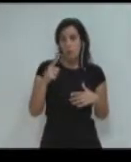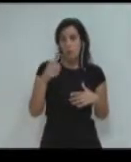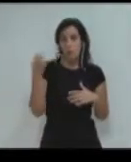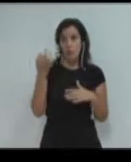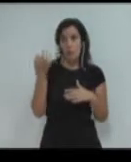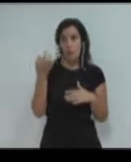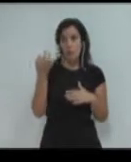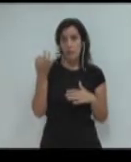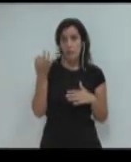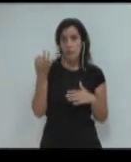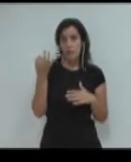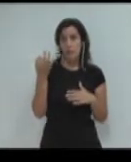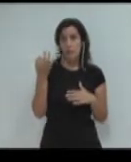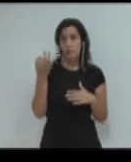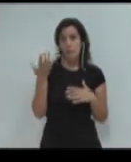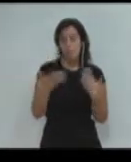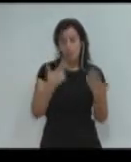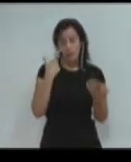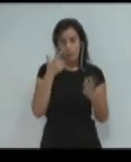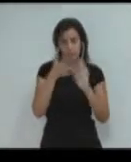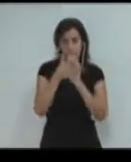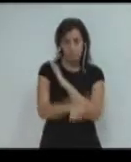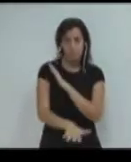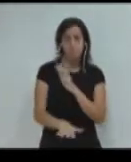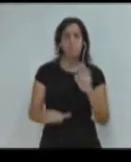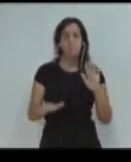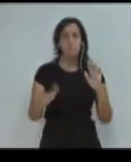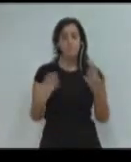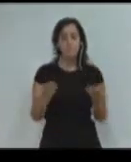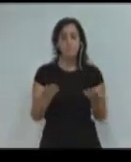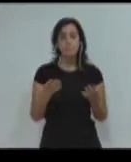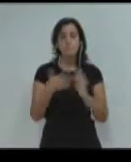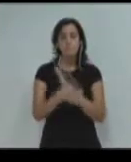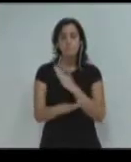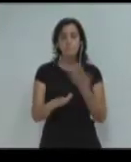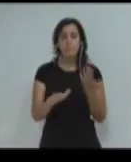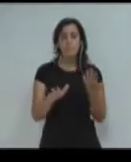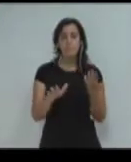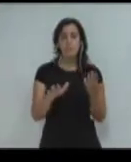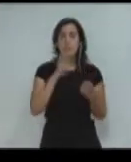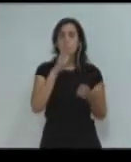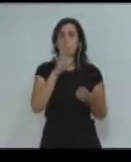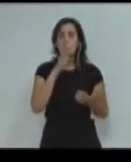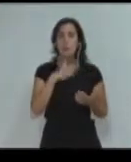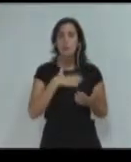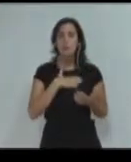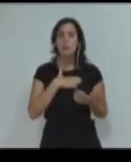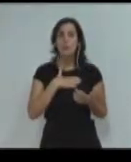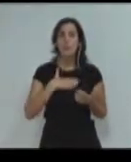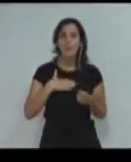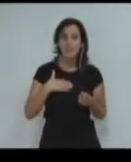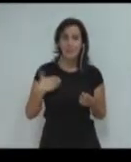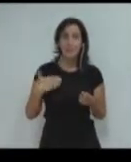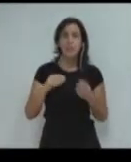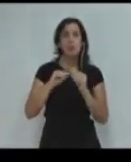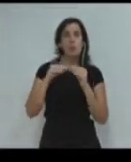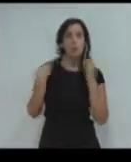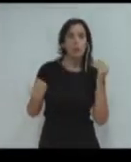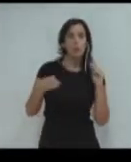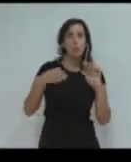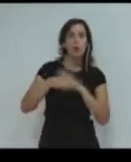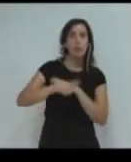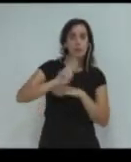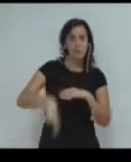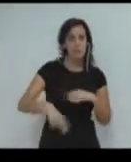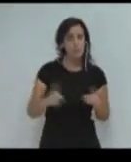considerar. Aparte, o sea, a ver si me explico, que no es porque queramos expresamente que el documento sea accesible,